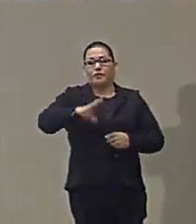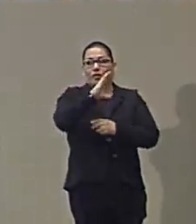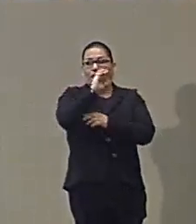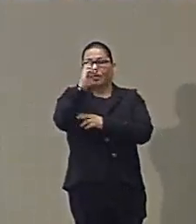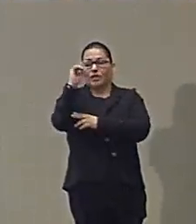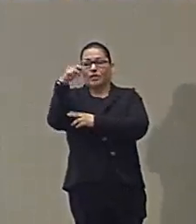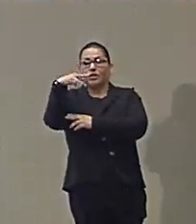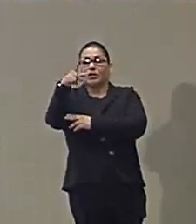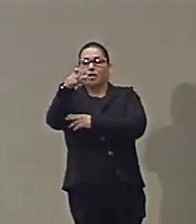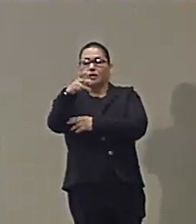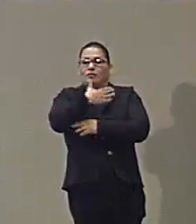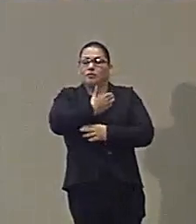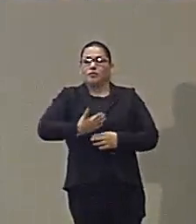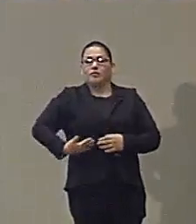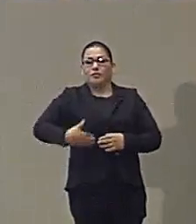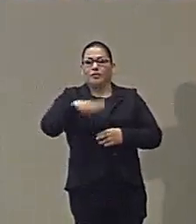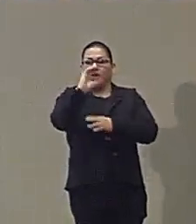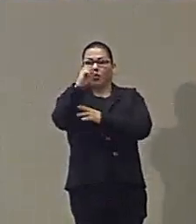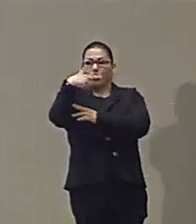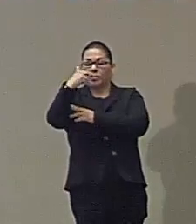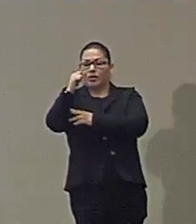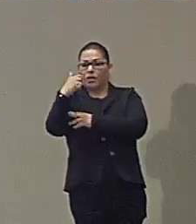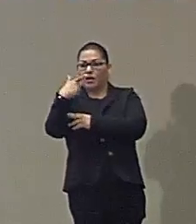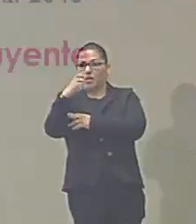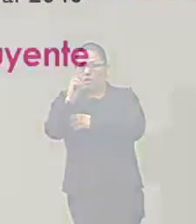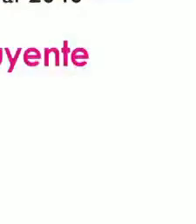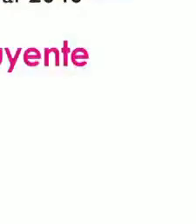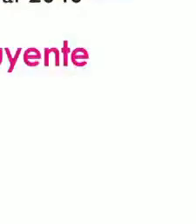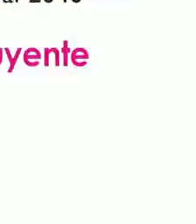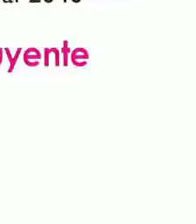presidente de la conferencia nacional de gobernadores